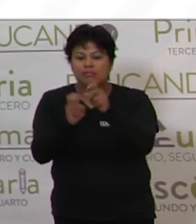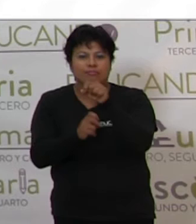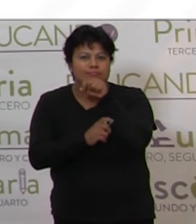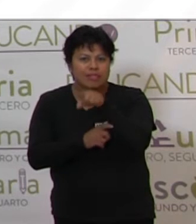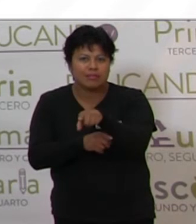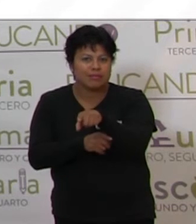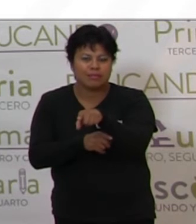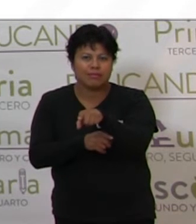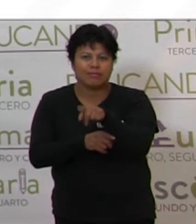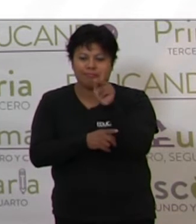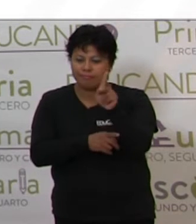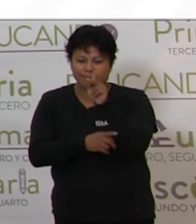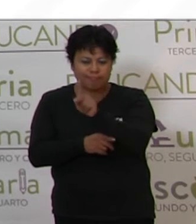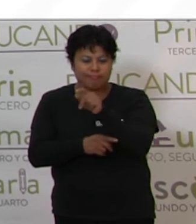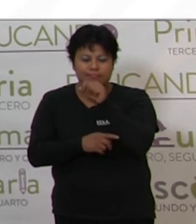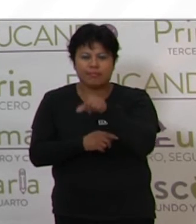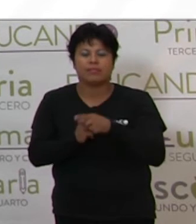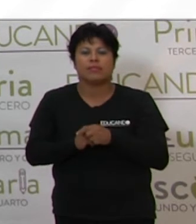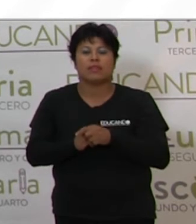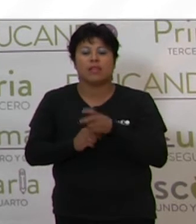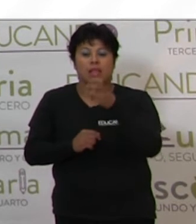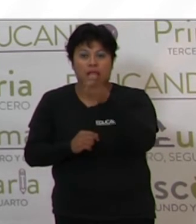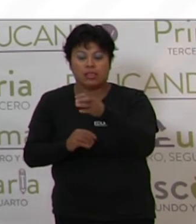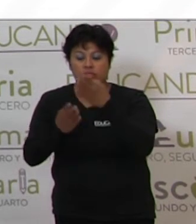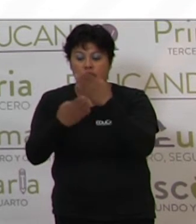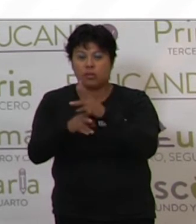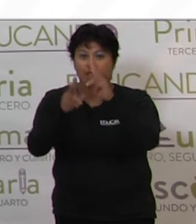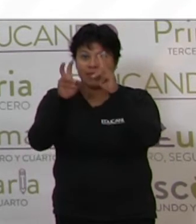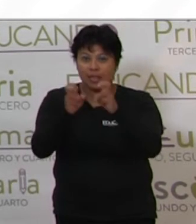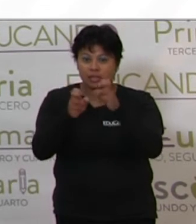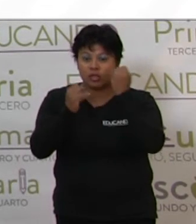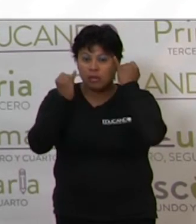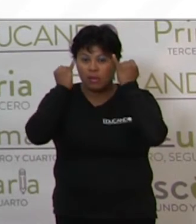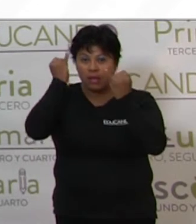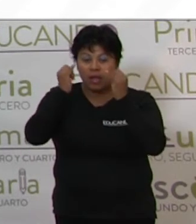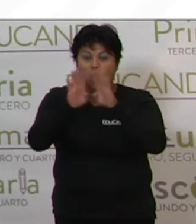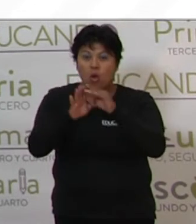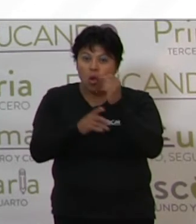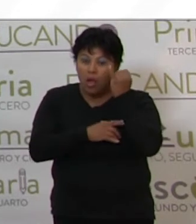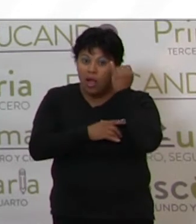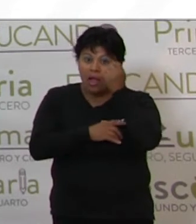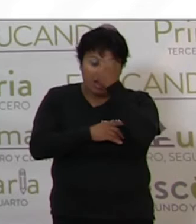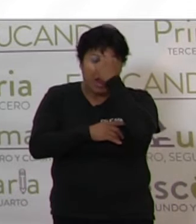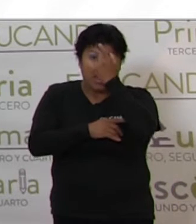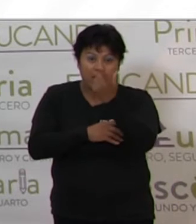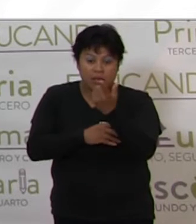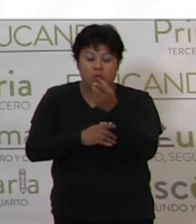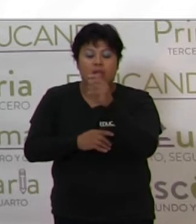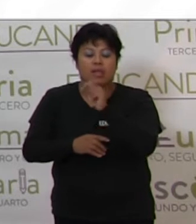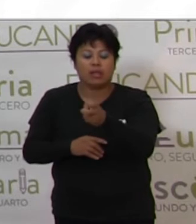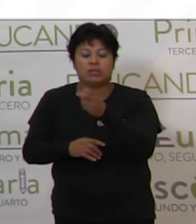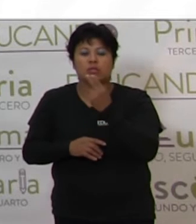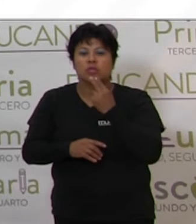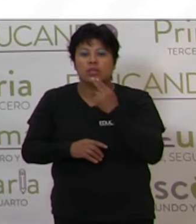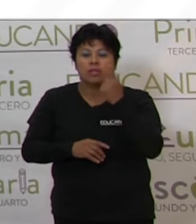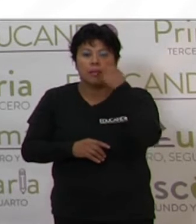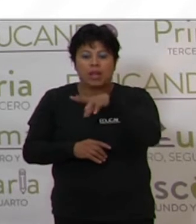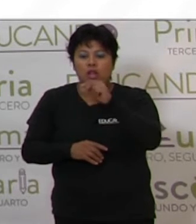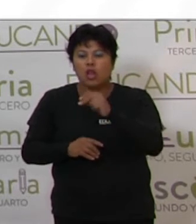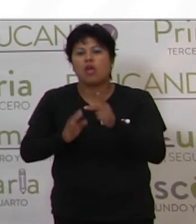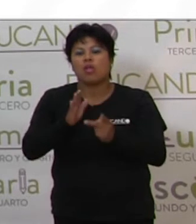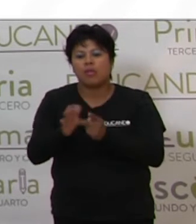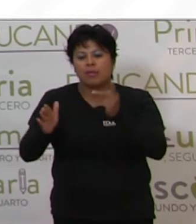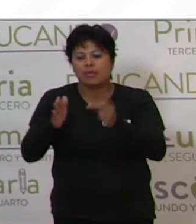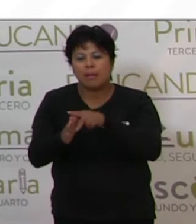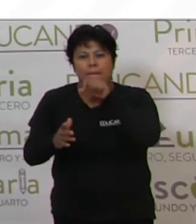significado. Y que en un texto creativo se utiliza para que no se repitan en